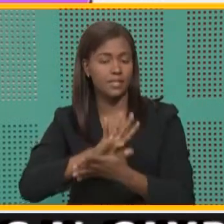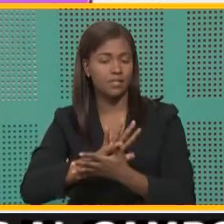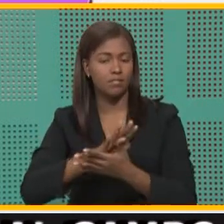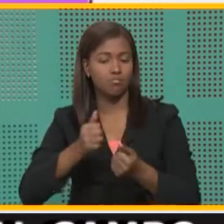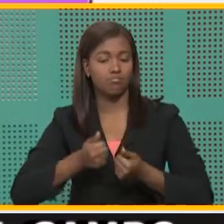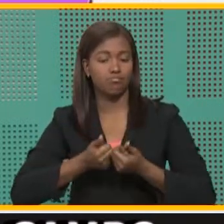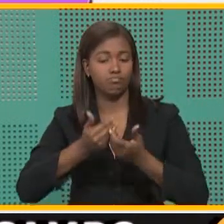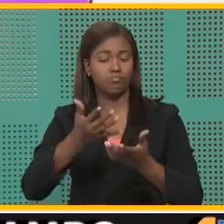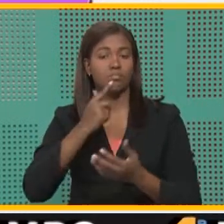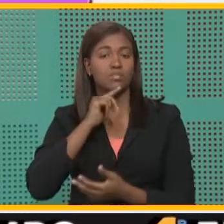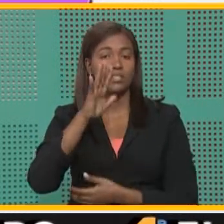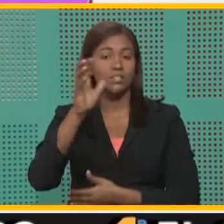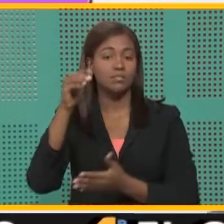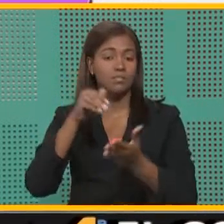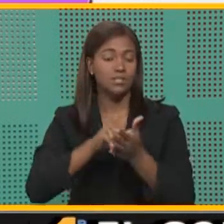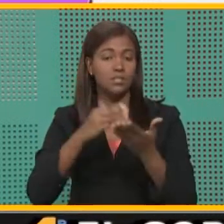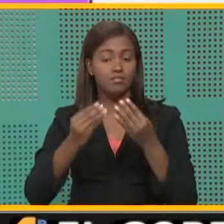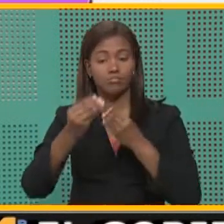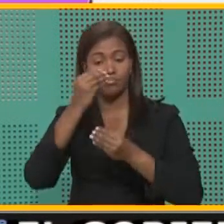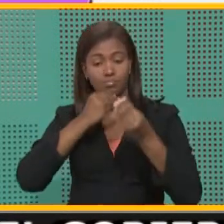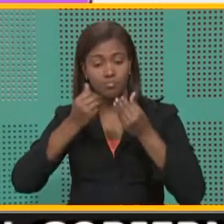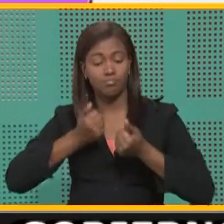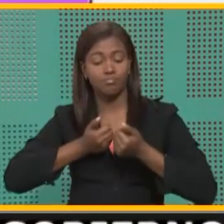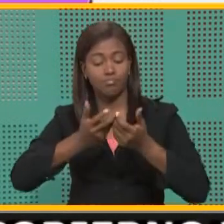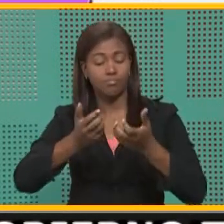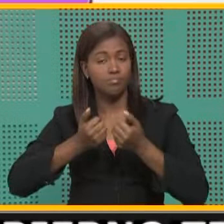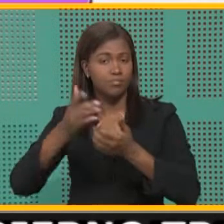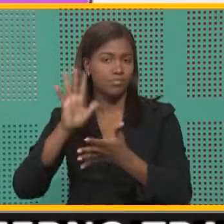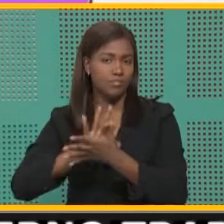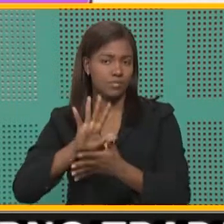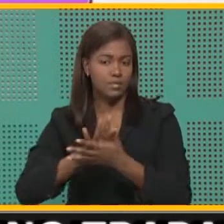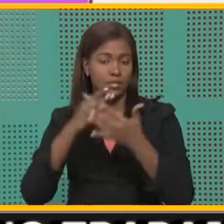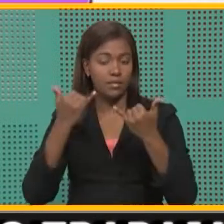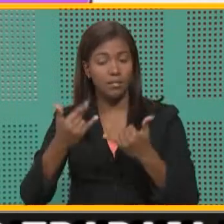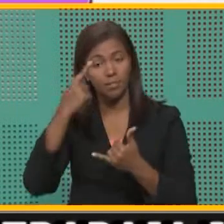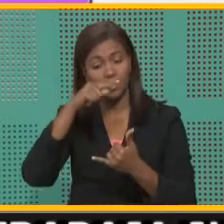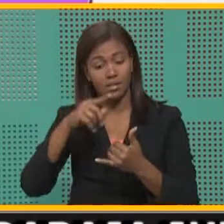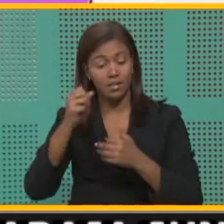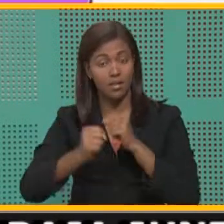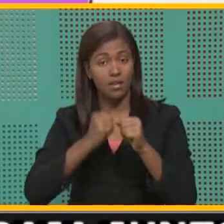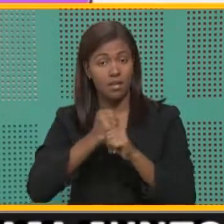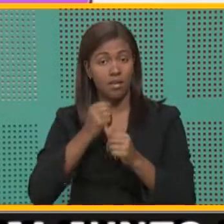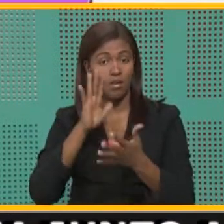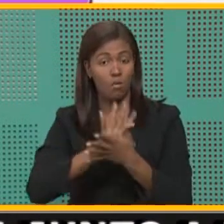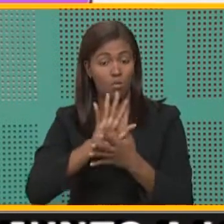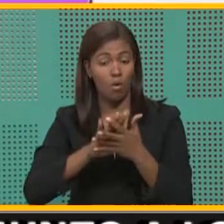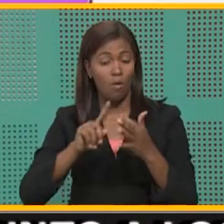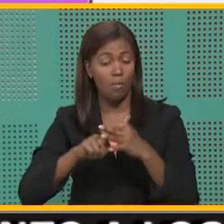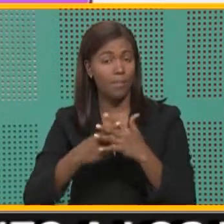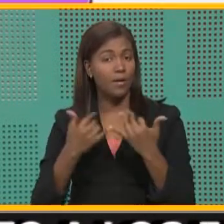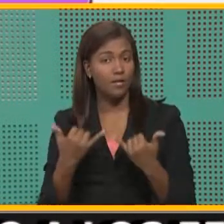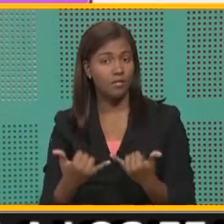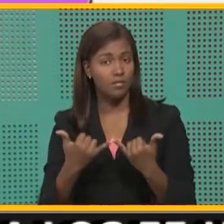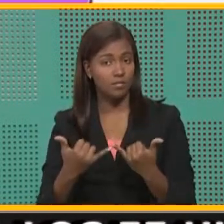suplían 500.000 raciones de desayuno escolar. Ahora, para este año escolar que comenzó ahora,